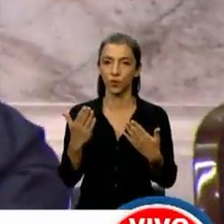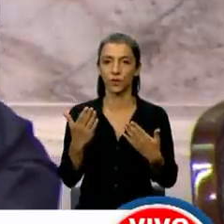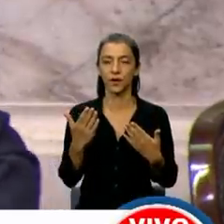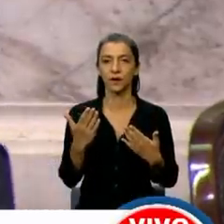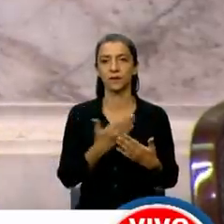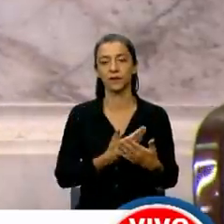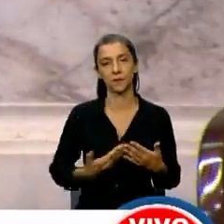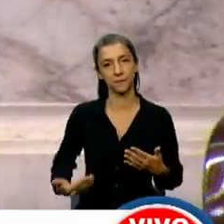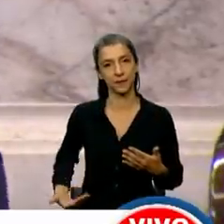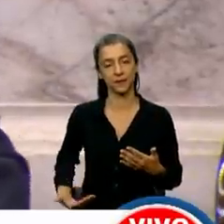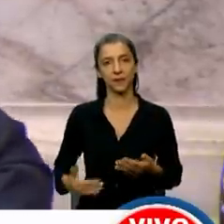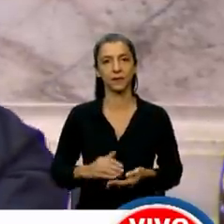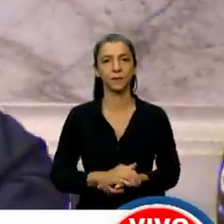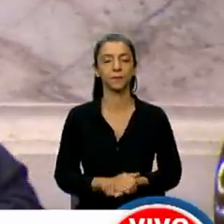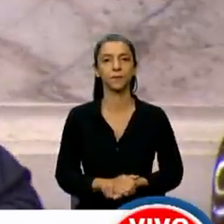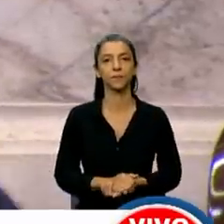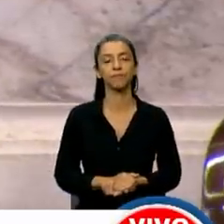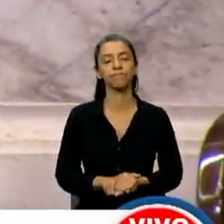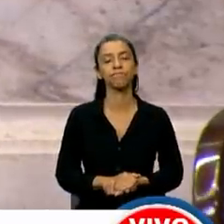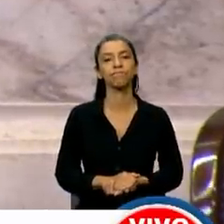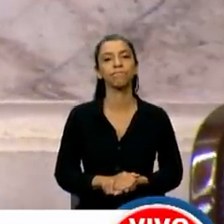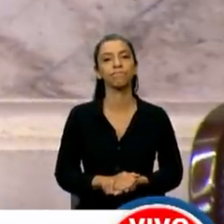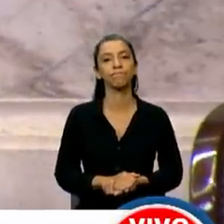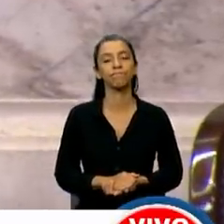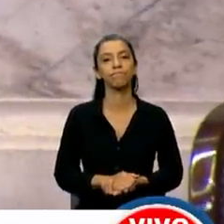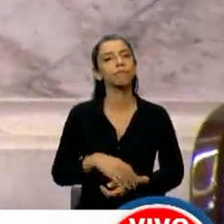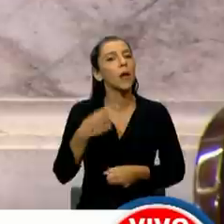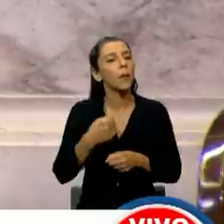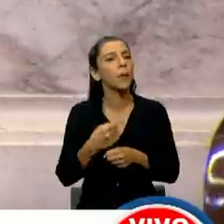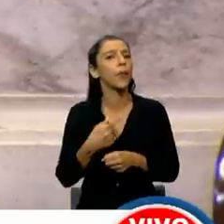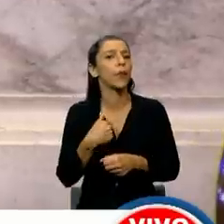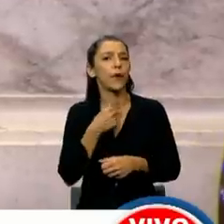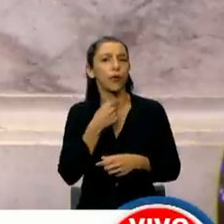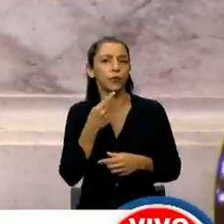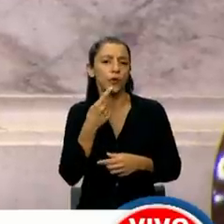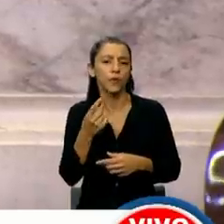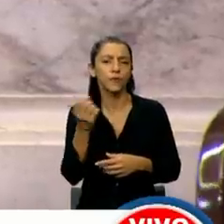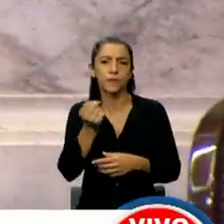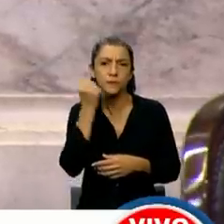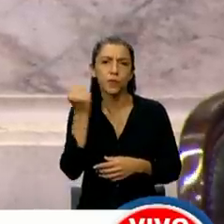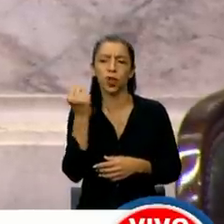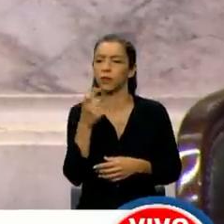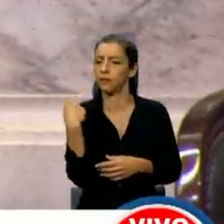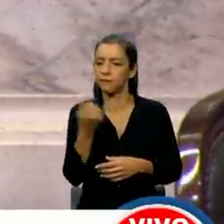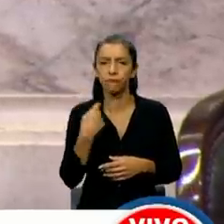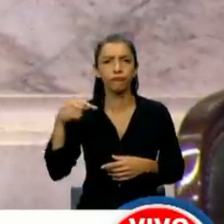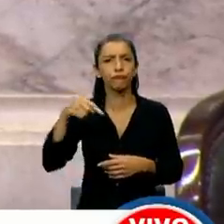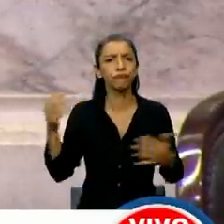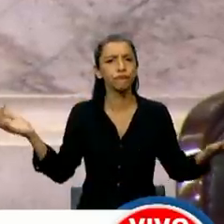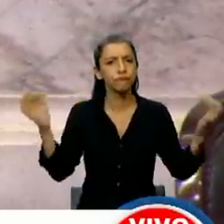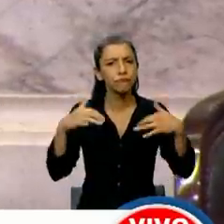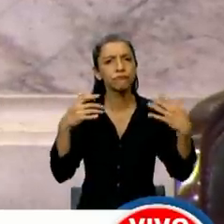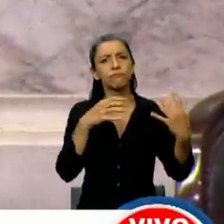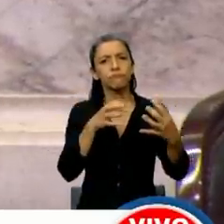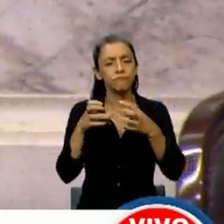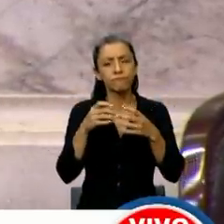señor presidente primero que nada creo importante poner en valor que nos encontremos aquí en esta cámara